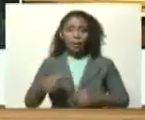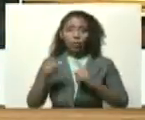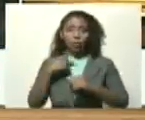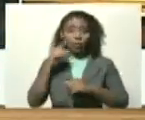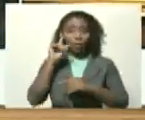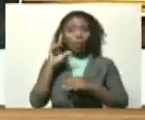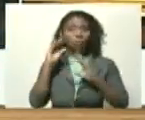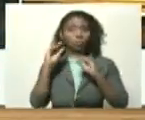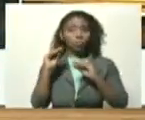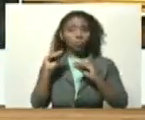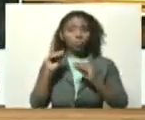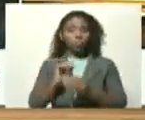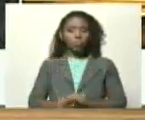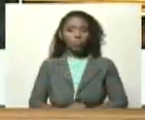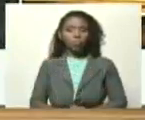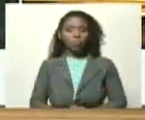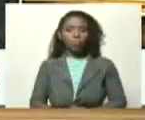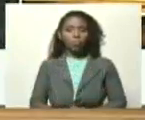habladita.